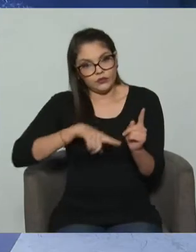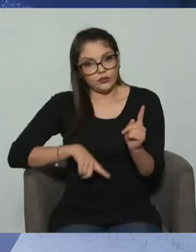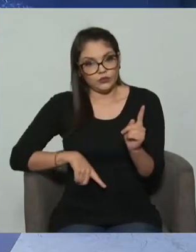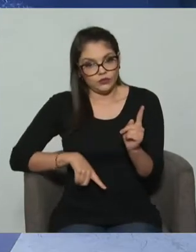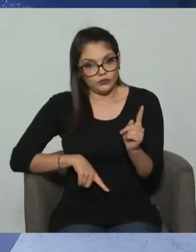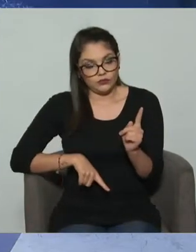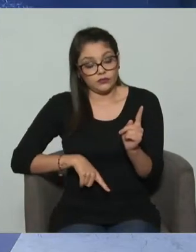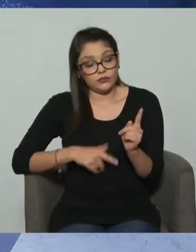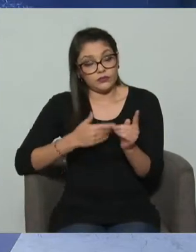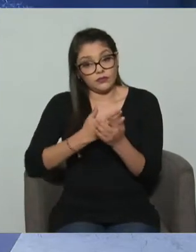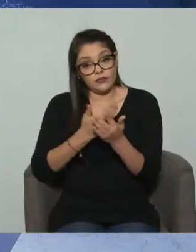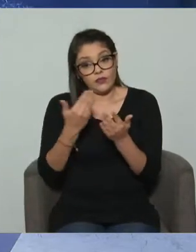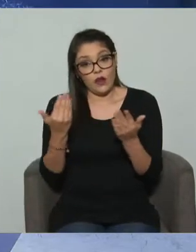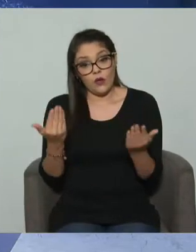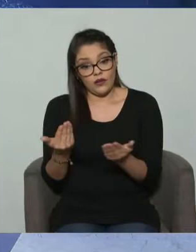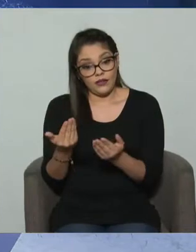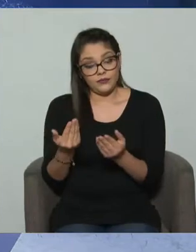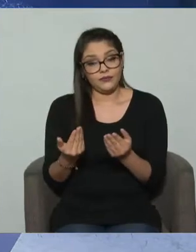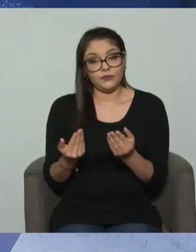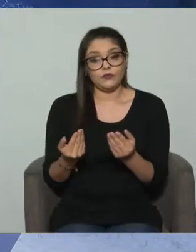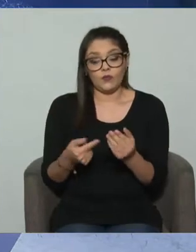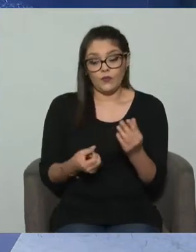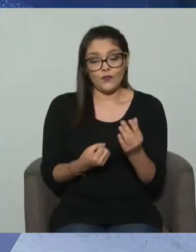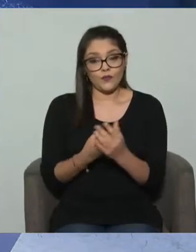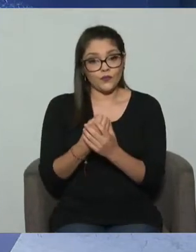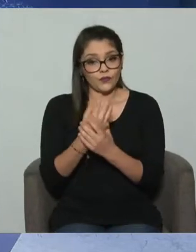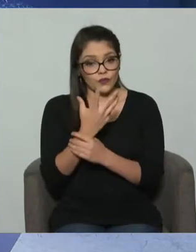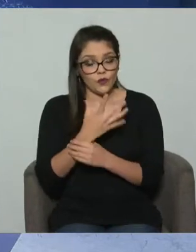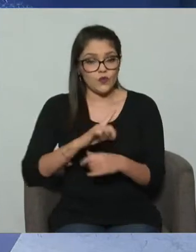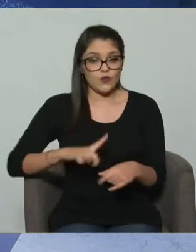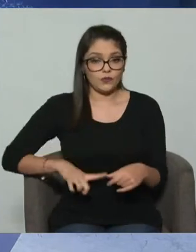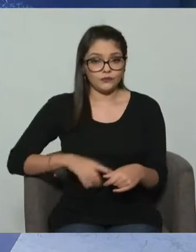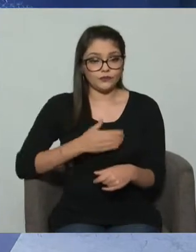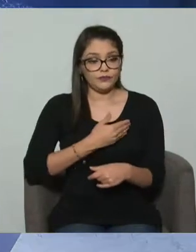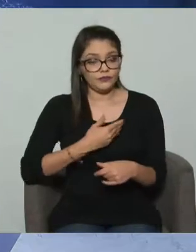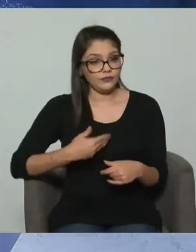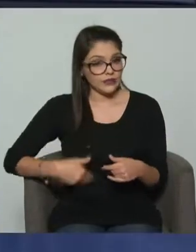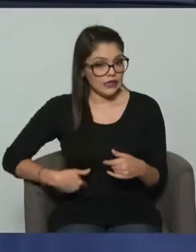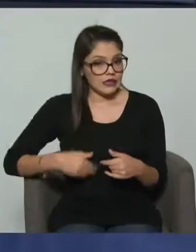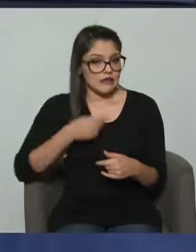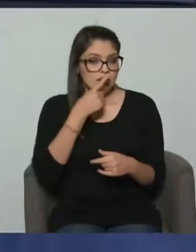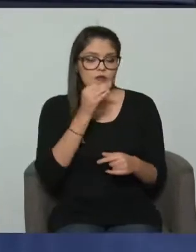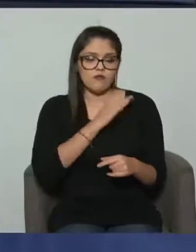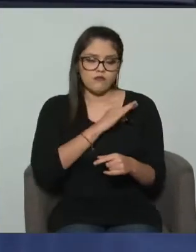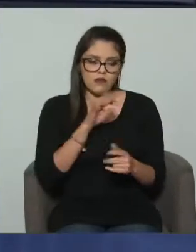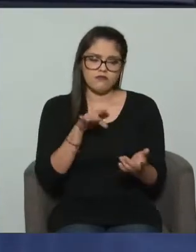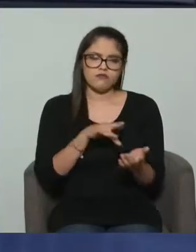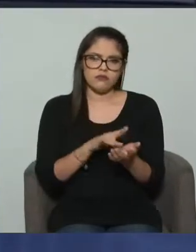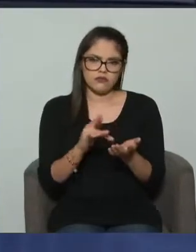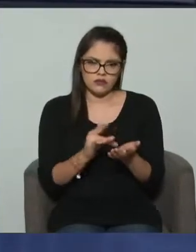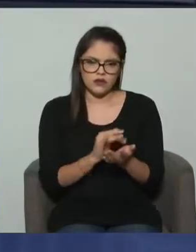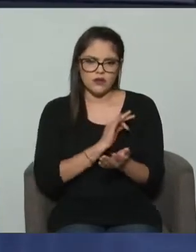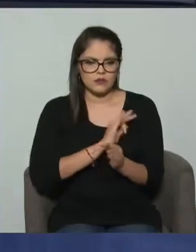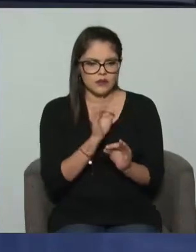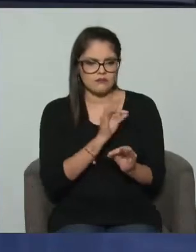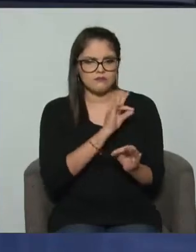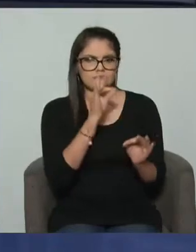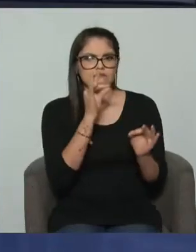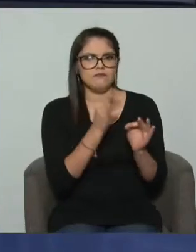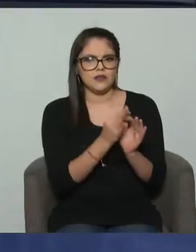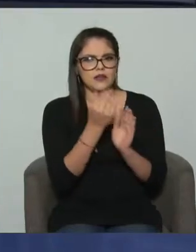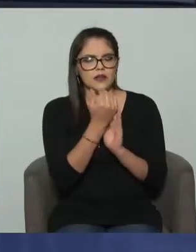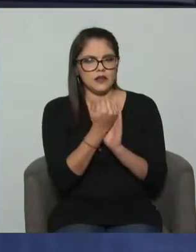sexenio, en donde como hay como mucha claridad de lo que está ocurriendo con niñas y niños, puedan como tener una intervención y un cumplimiento de los requerimientos,